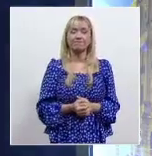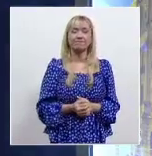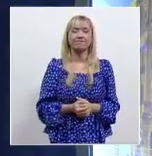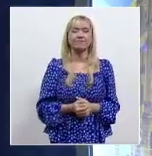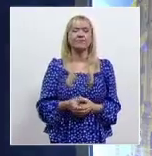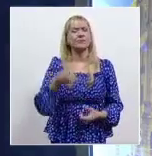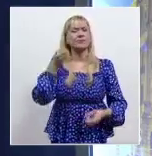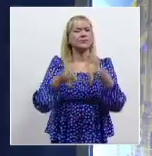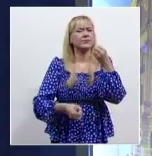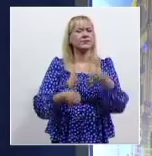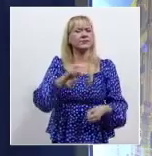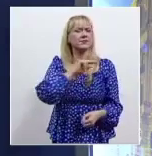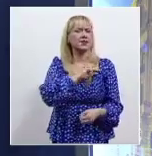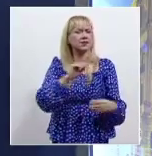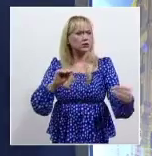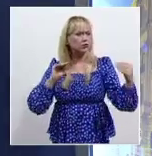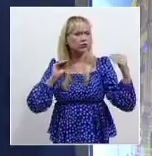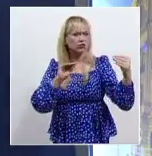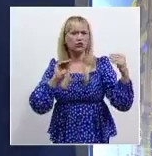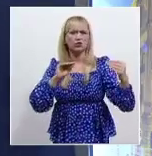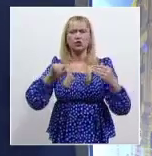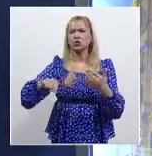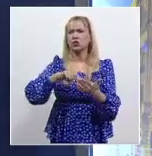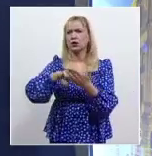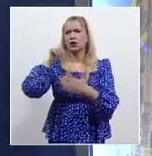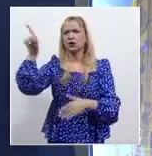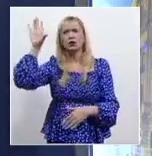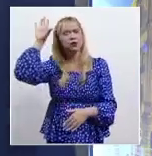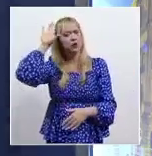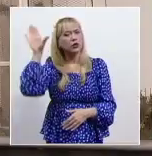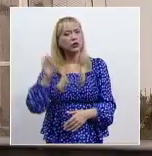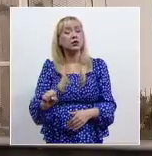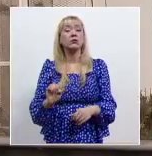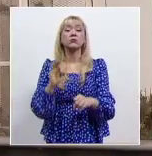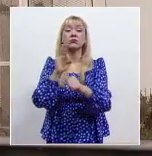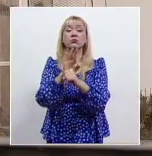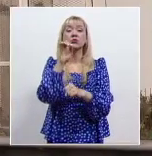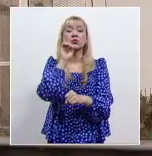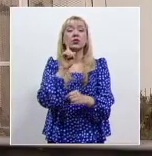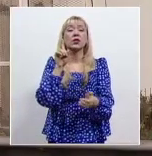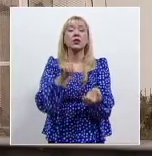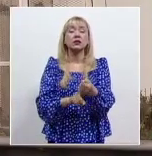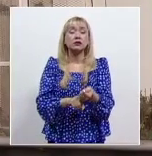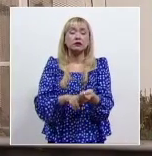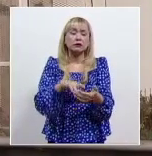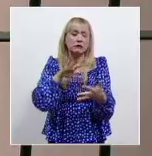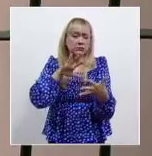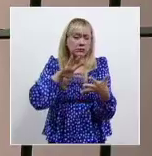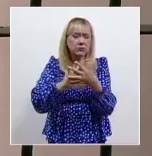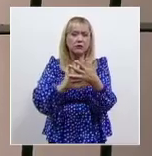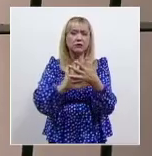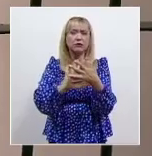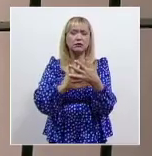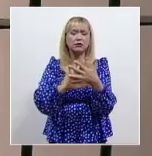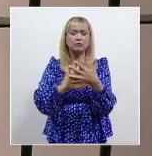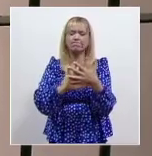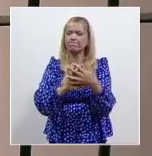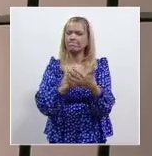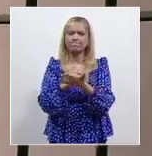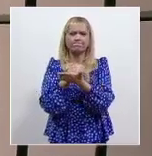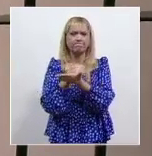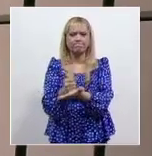El Tribunal Colegiado de Apelación con sede en Morelos amparó a una mujer que se encuentra privada de la libertad para que las